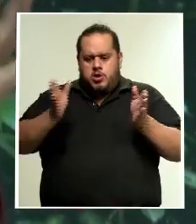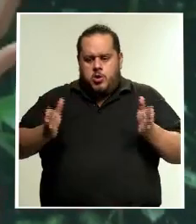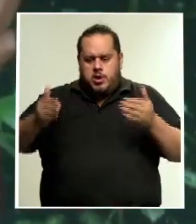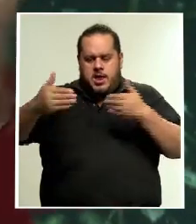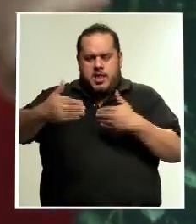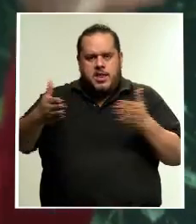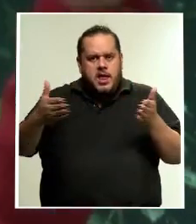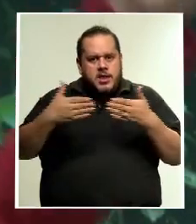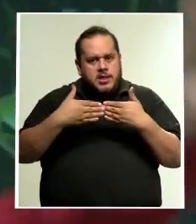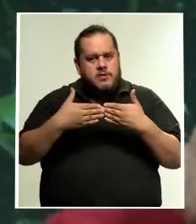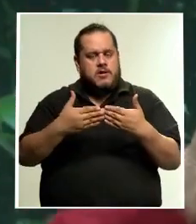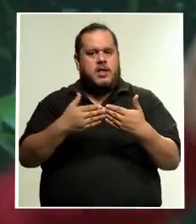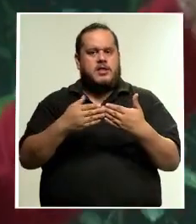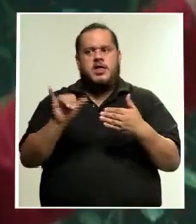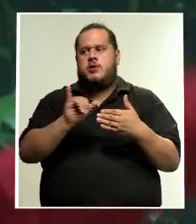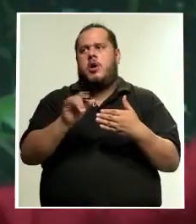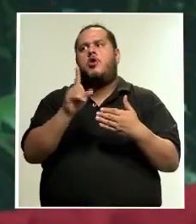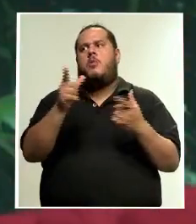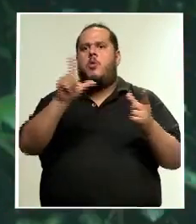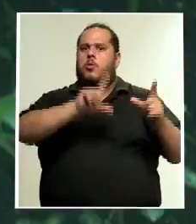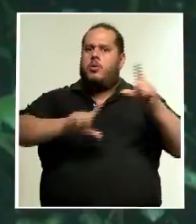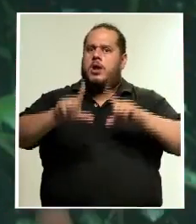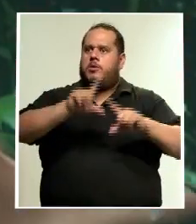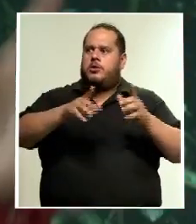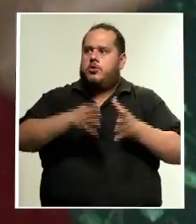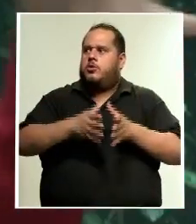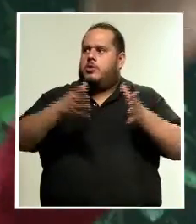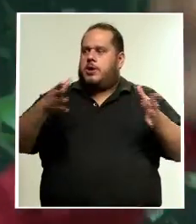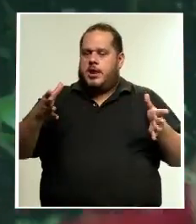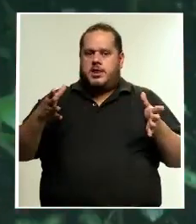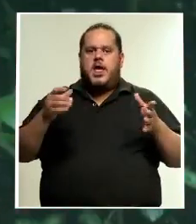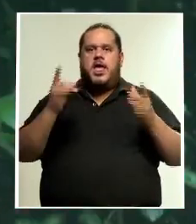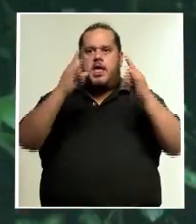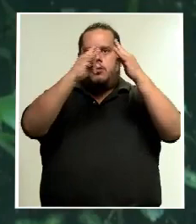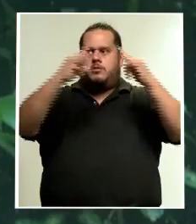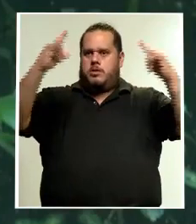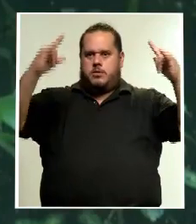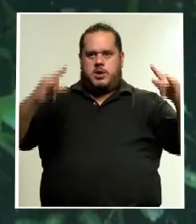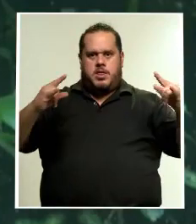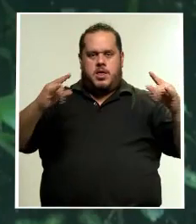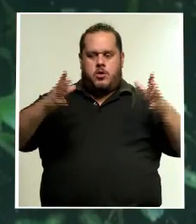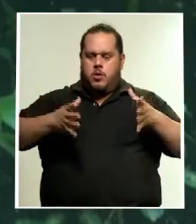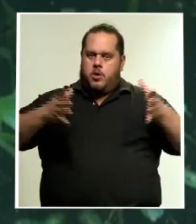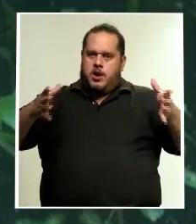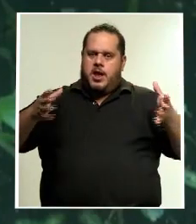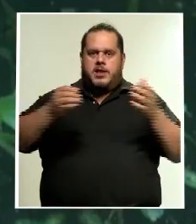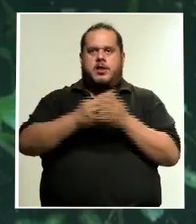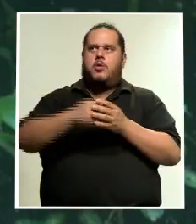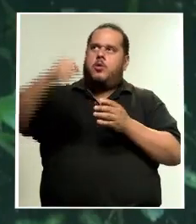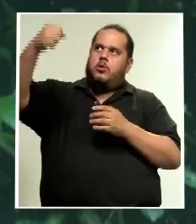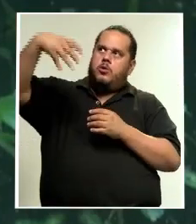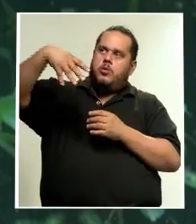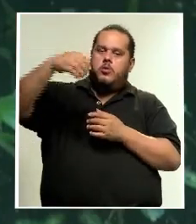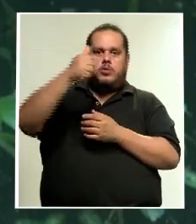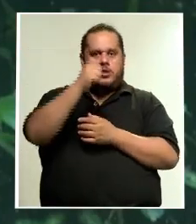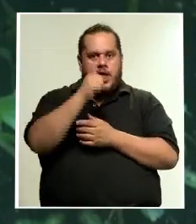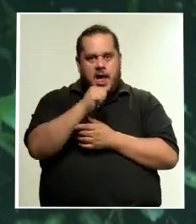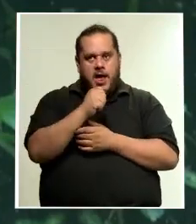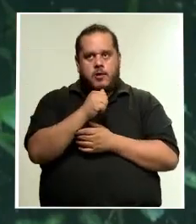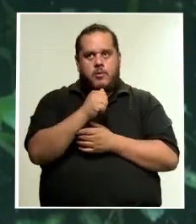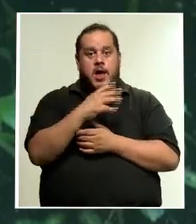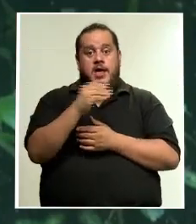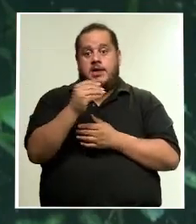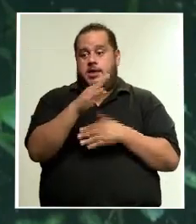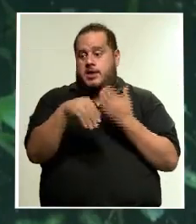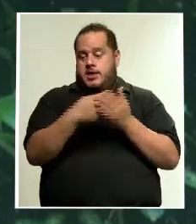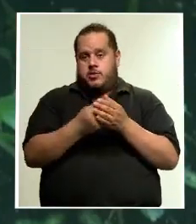supervisión, como un laboratorio grande, en un invernadero grande con condiciones de luz, agua, y las